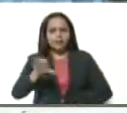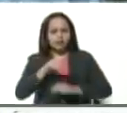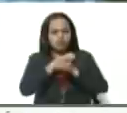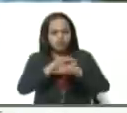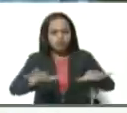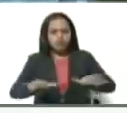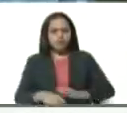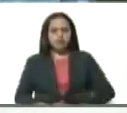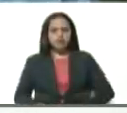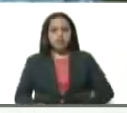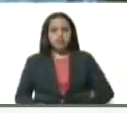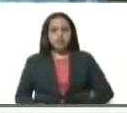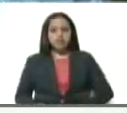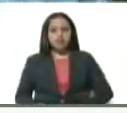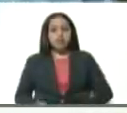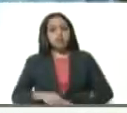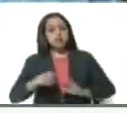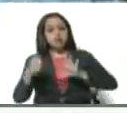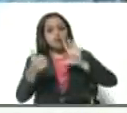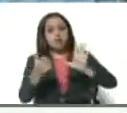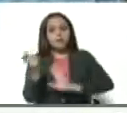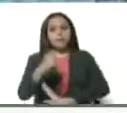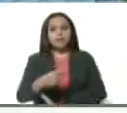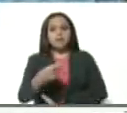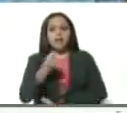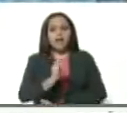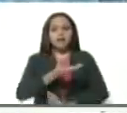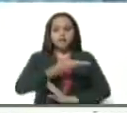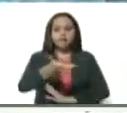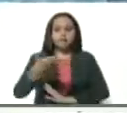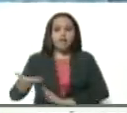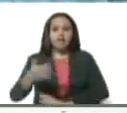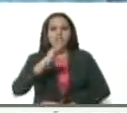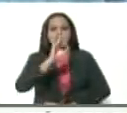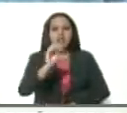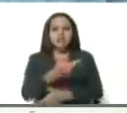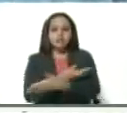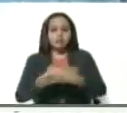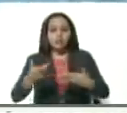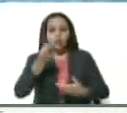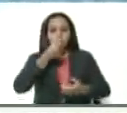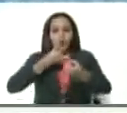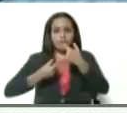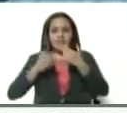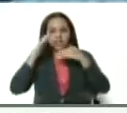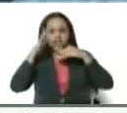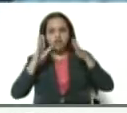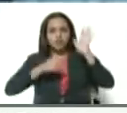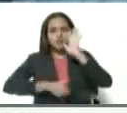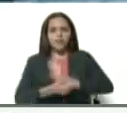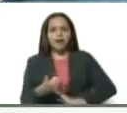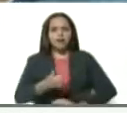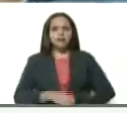este primer semestre ha dispensado más de 30 millones de medicamentos y ha atendido más de